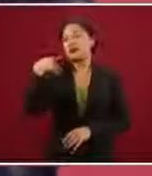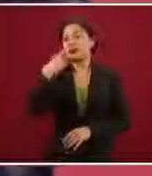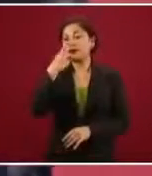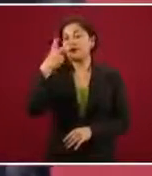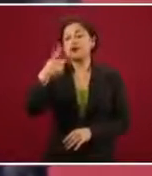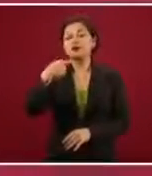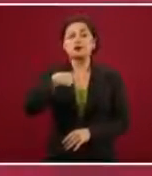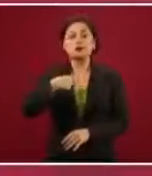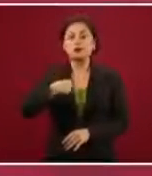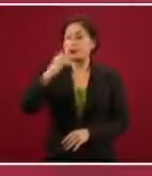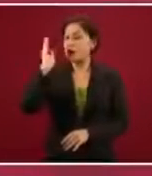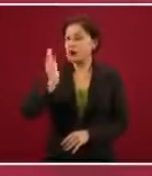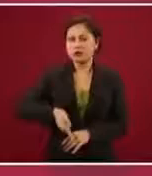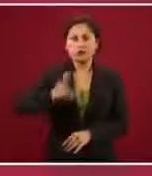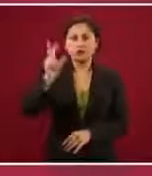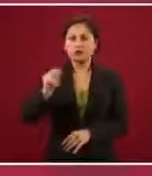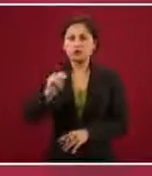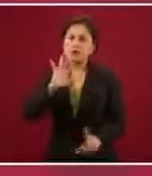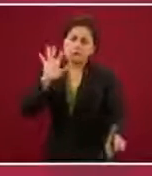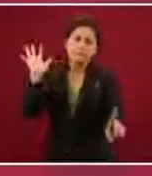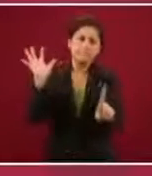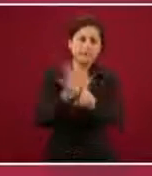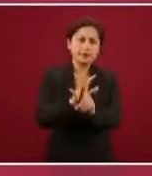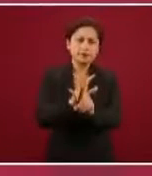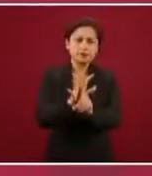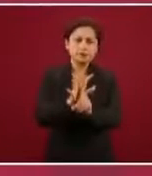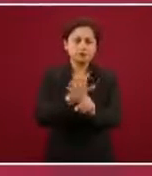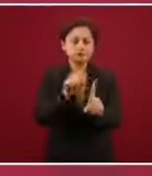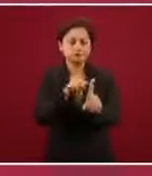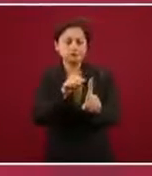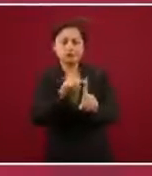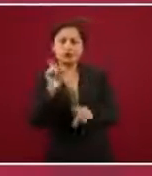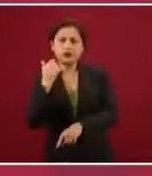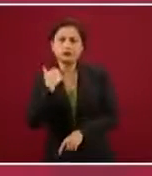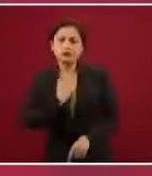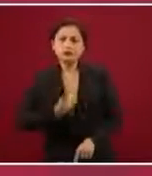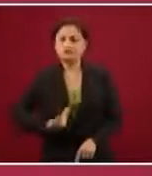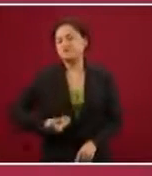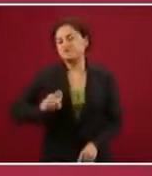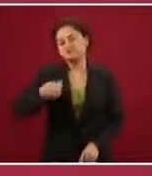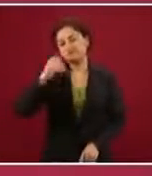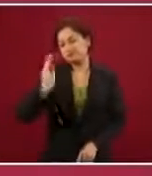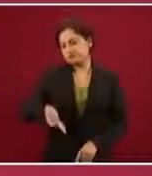perseguir a expresidentes,